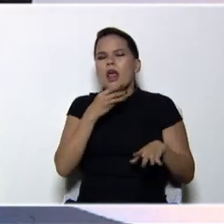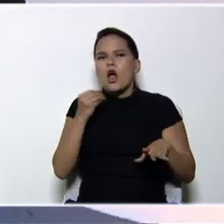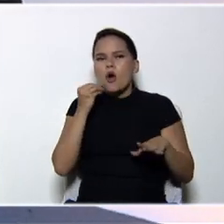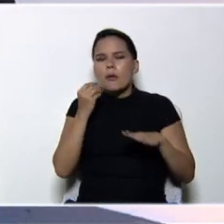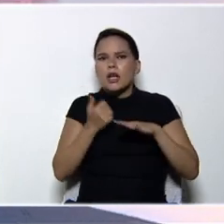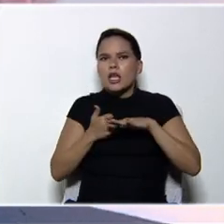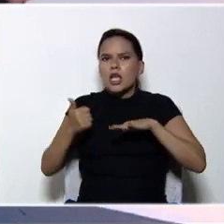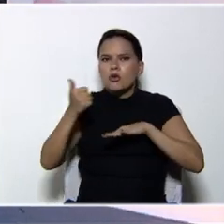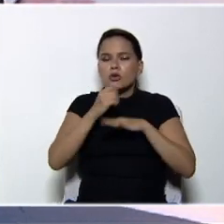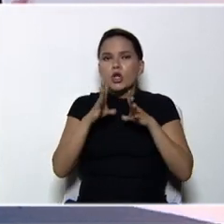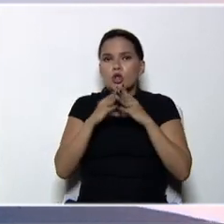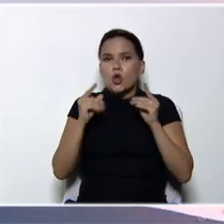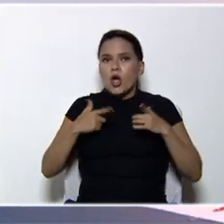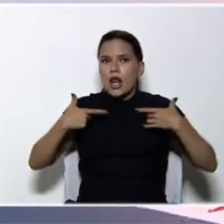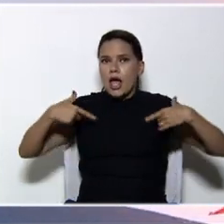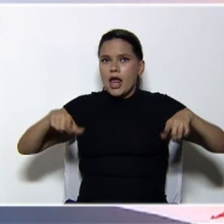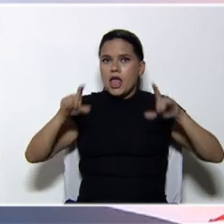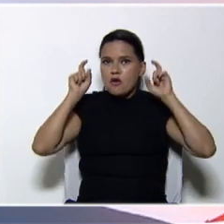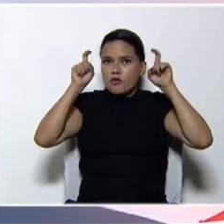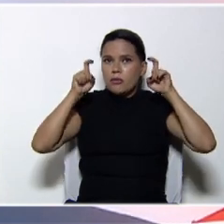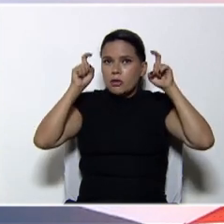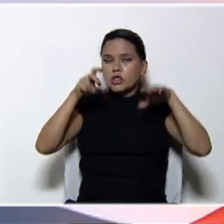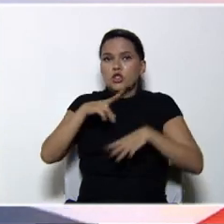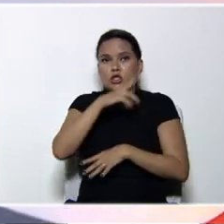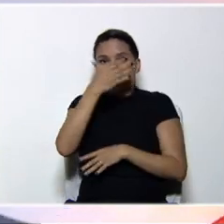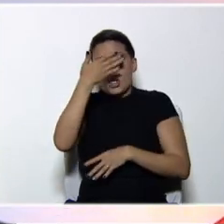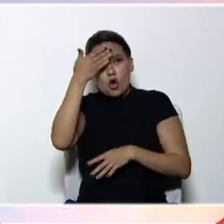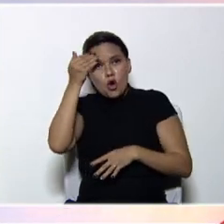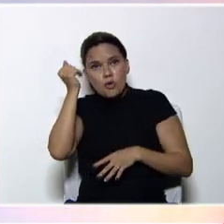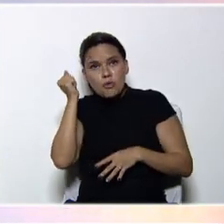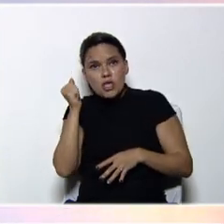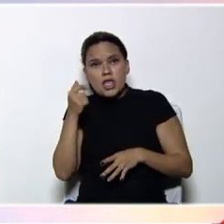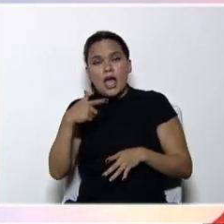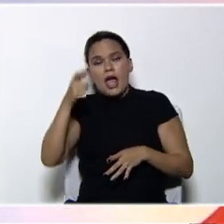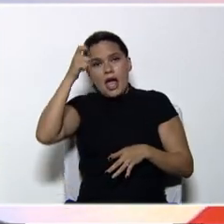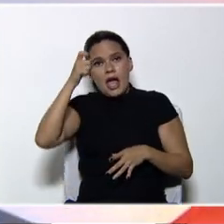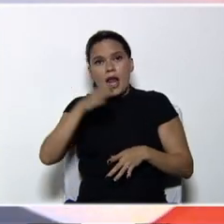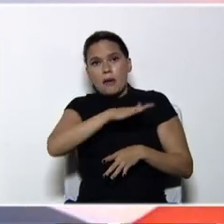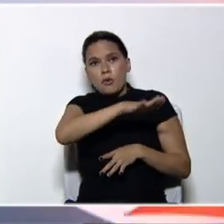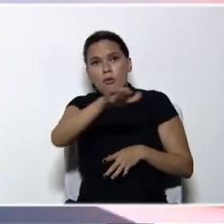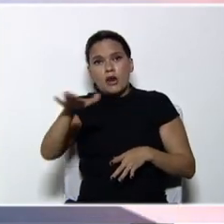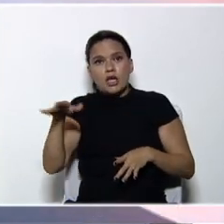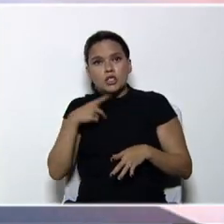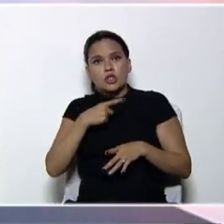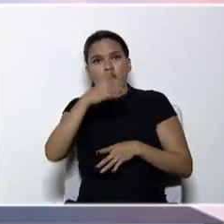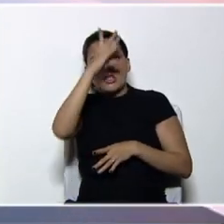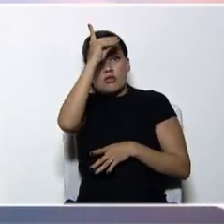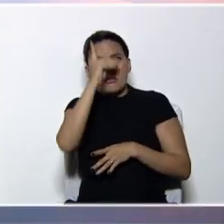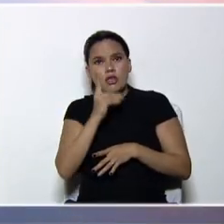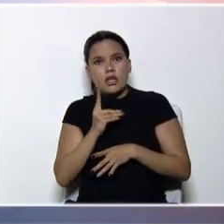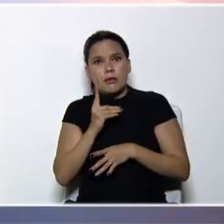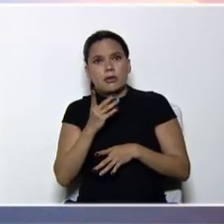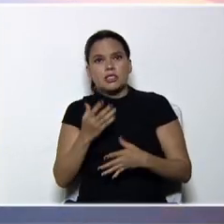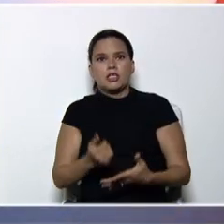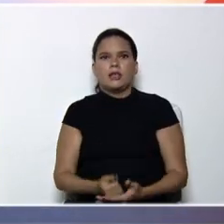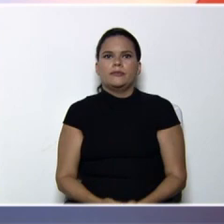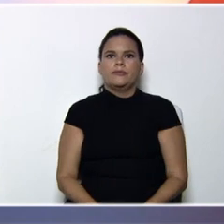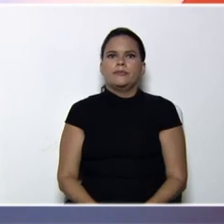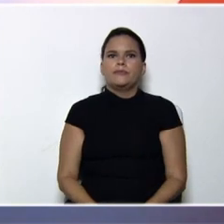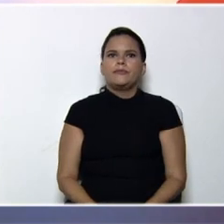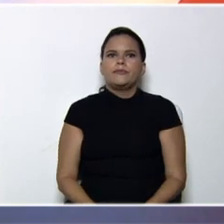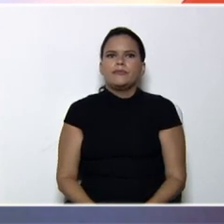las áreas de formación, sin olvidar, por supuesto, a la población con necesidades educativas especiales y